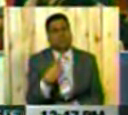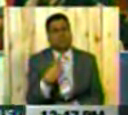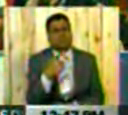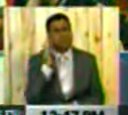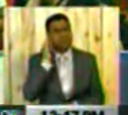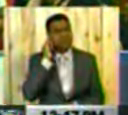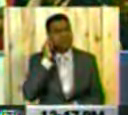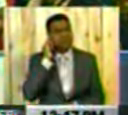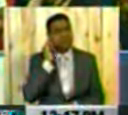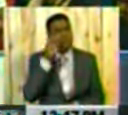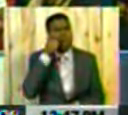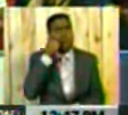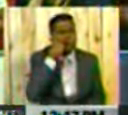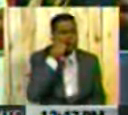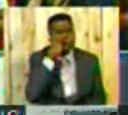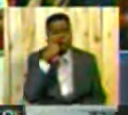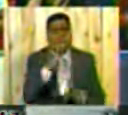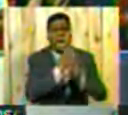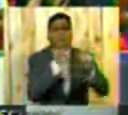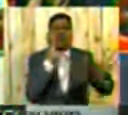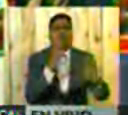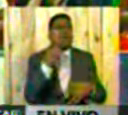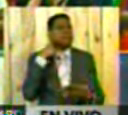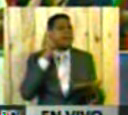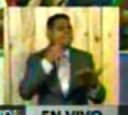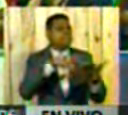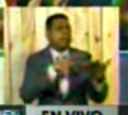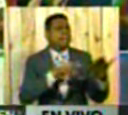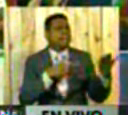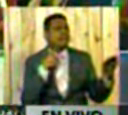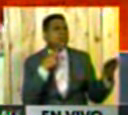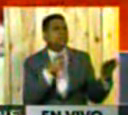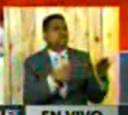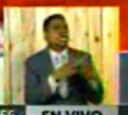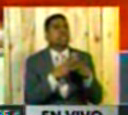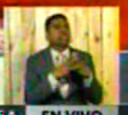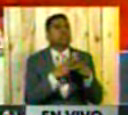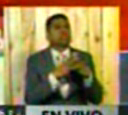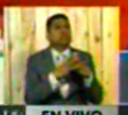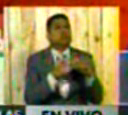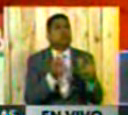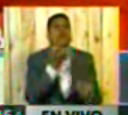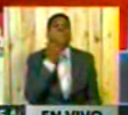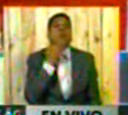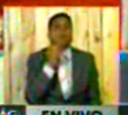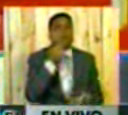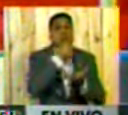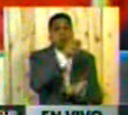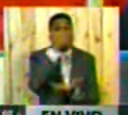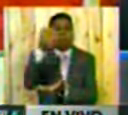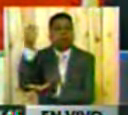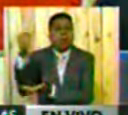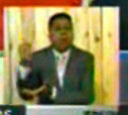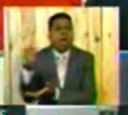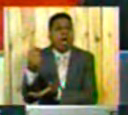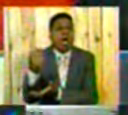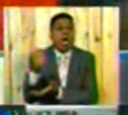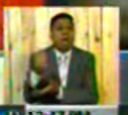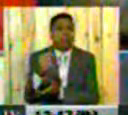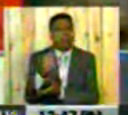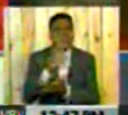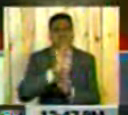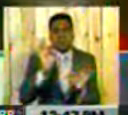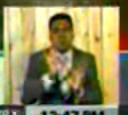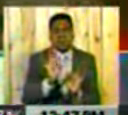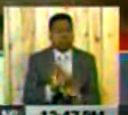de contraloría en las colas y que verificara si no militaban con el gobierno, que no le fueran entregadas las bolsas del club. ¿Usted coincide con esta misma opinión? No